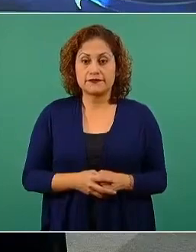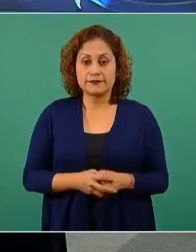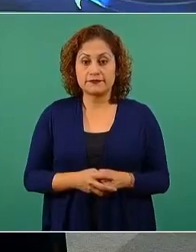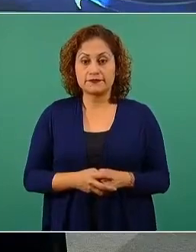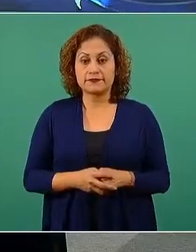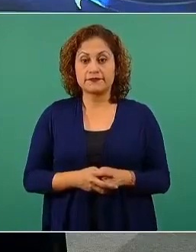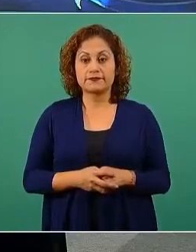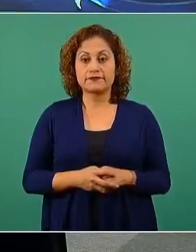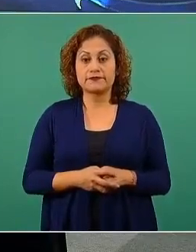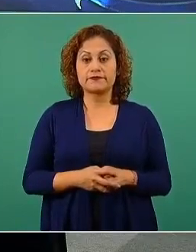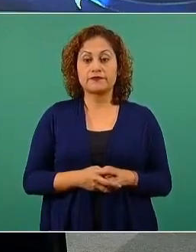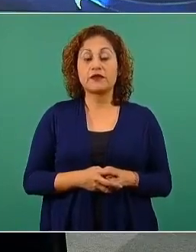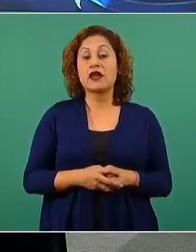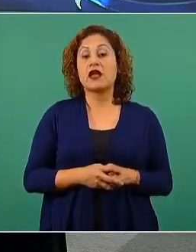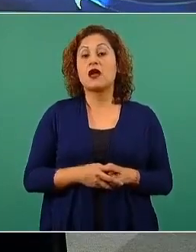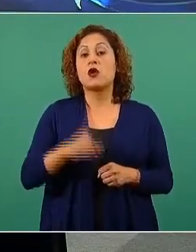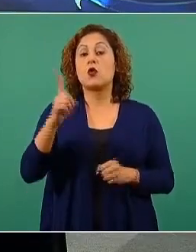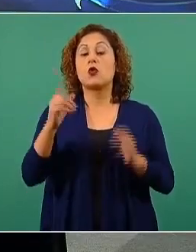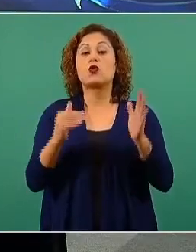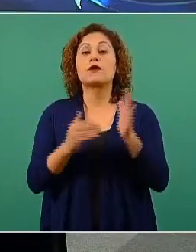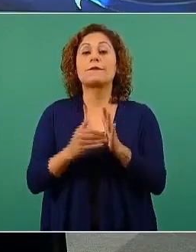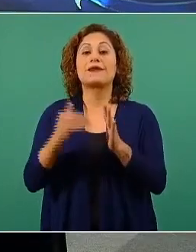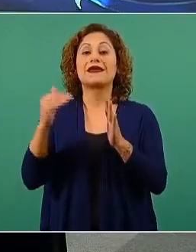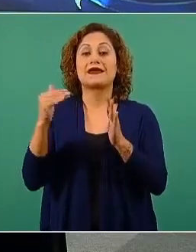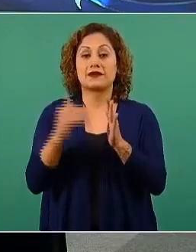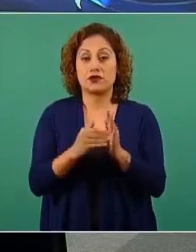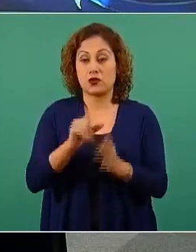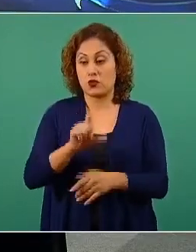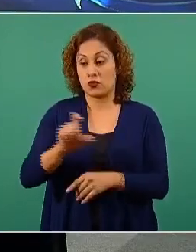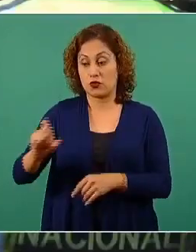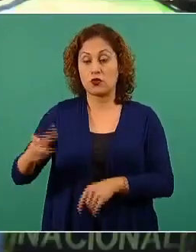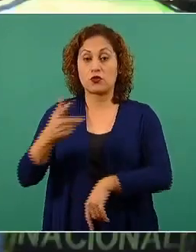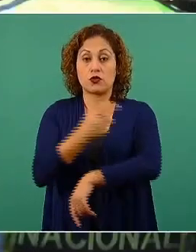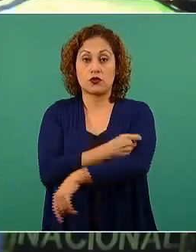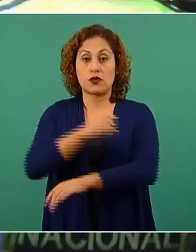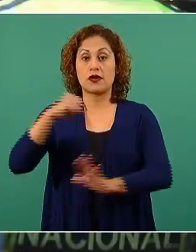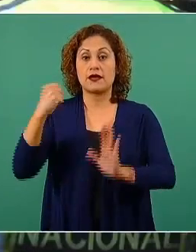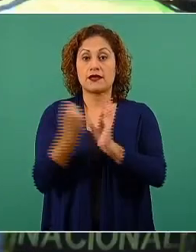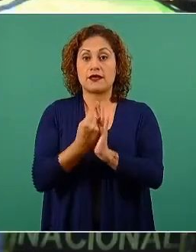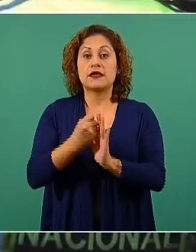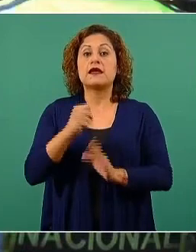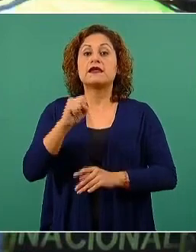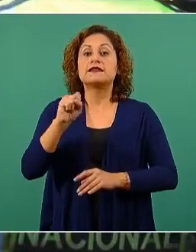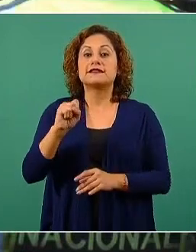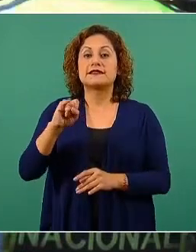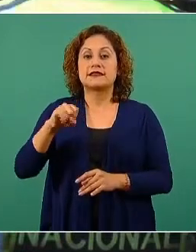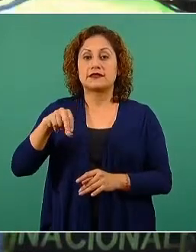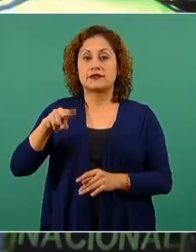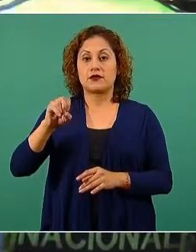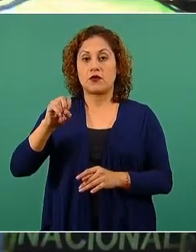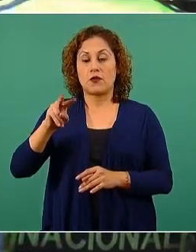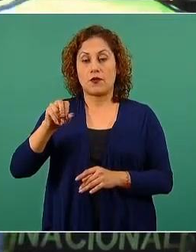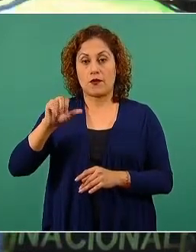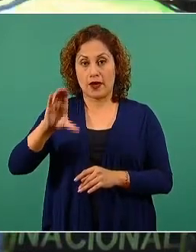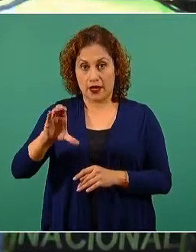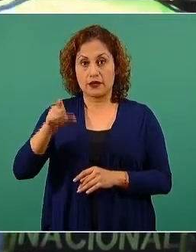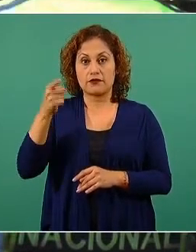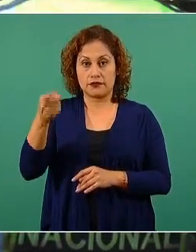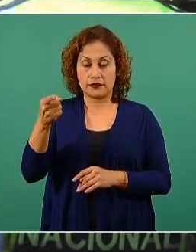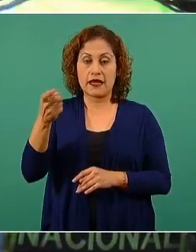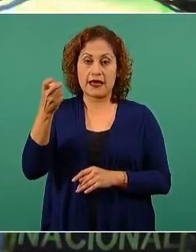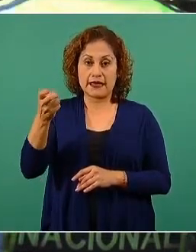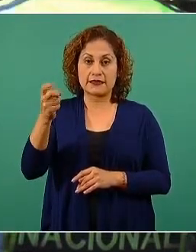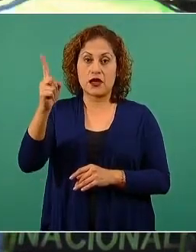La segunda, 1 millón de dosis de la vacuna Sinovac. Generalmente esta llega en embarques de